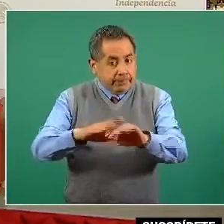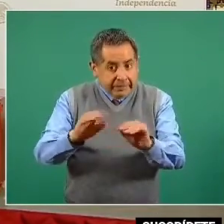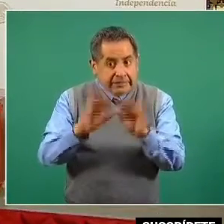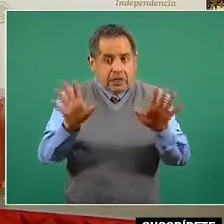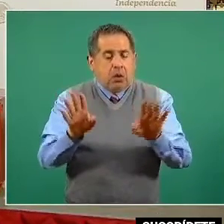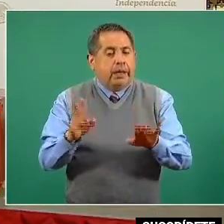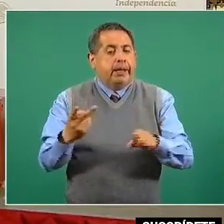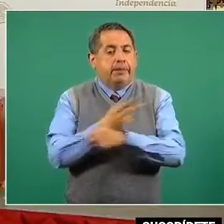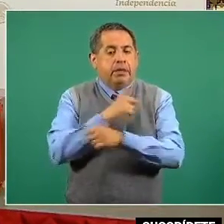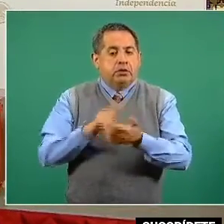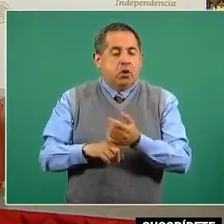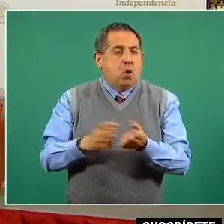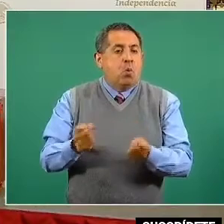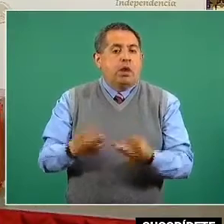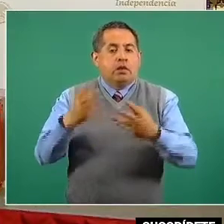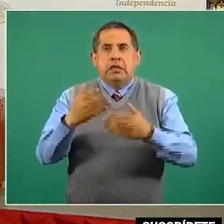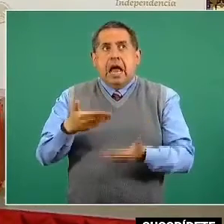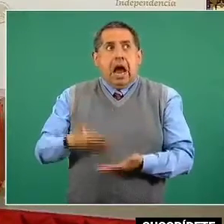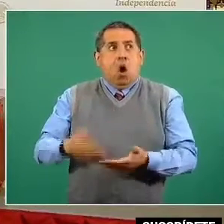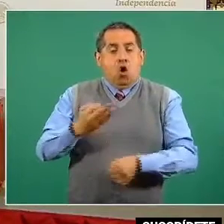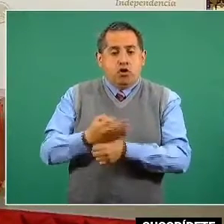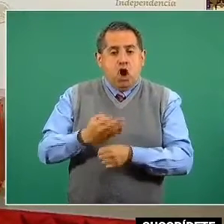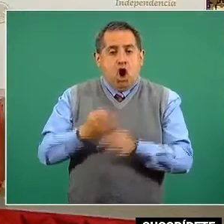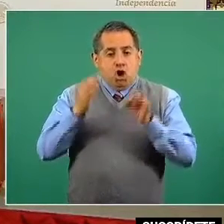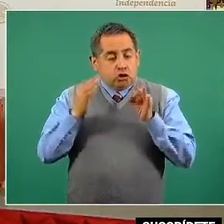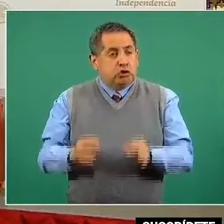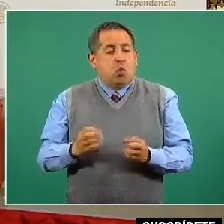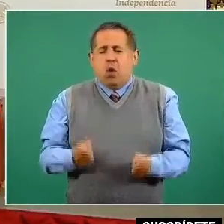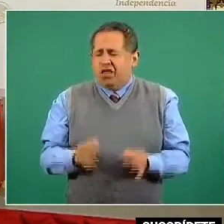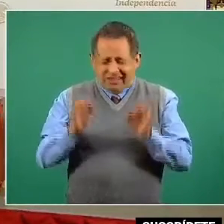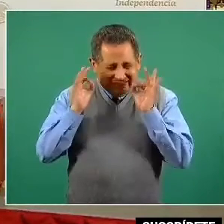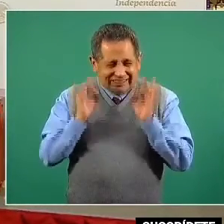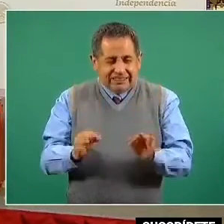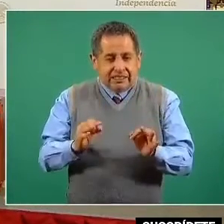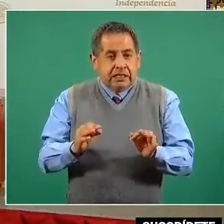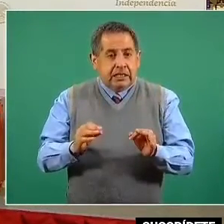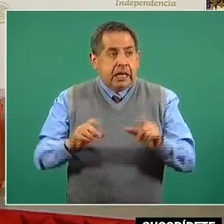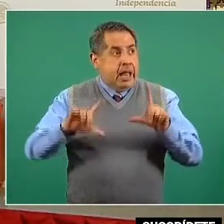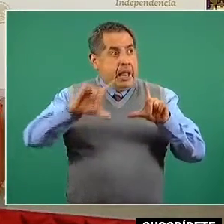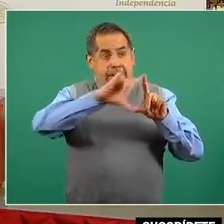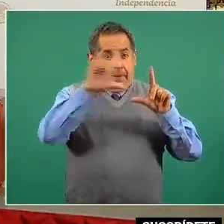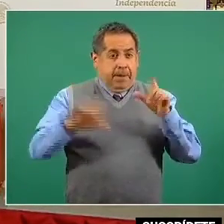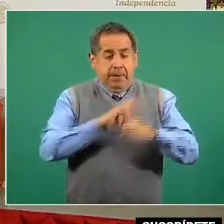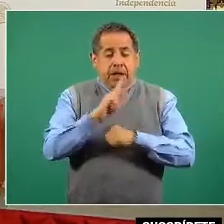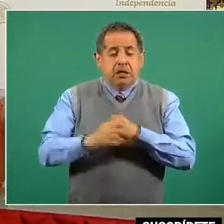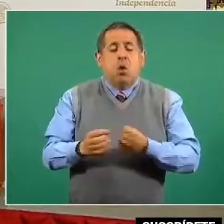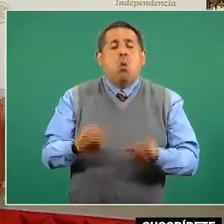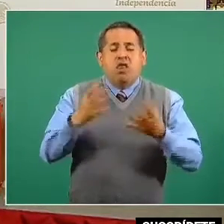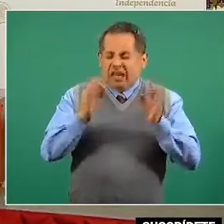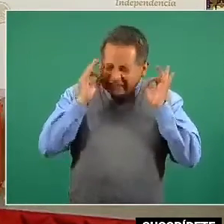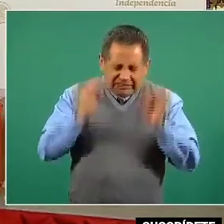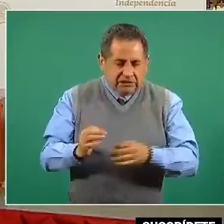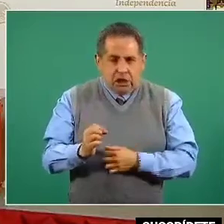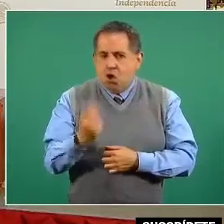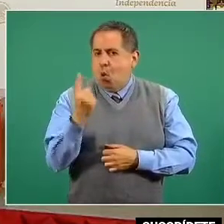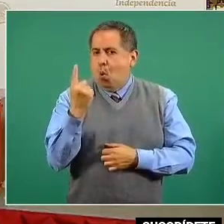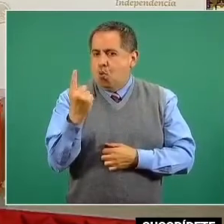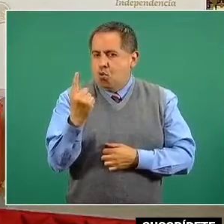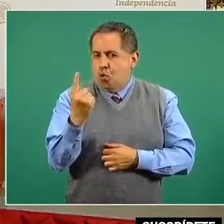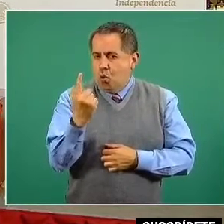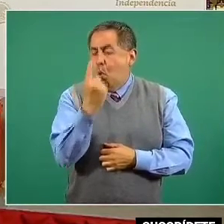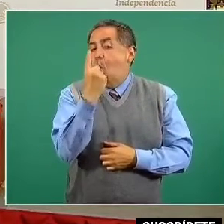relación precisamente a las cifras, hasta el momento solo tenemos confirmado en el país un caso que además es